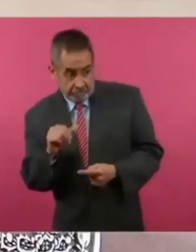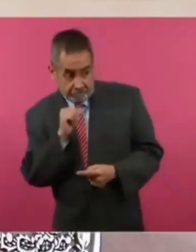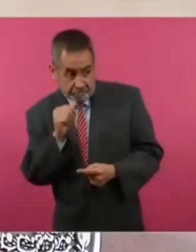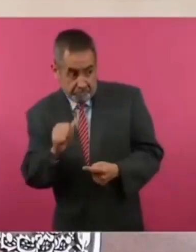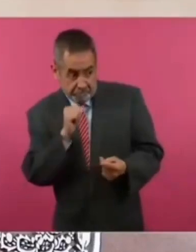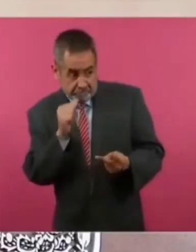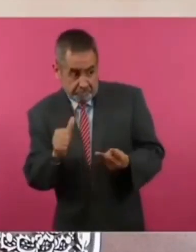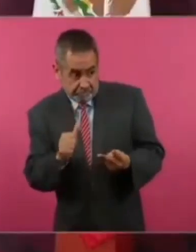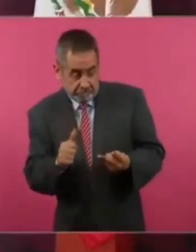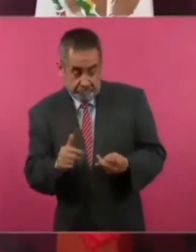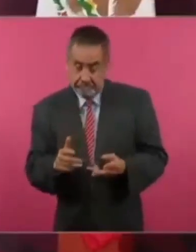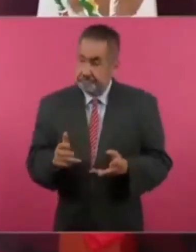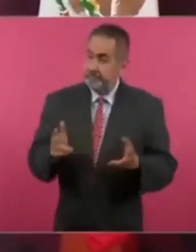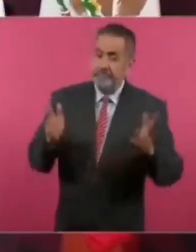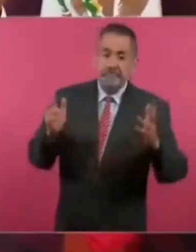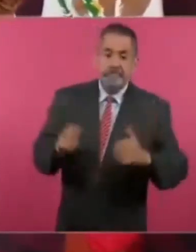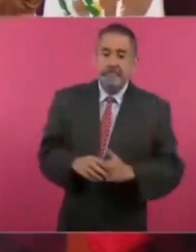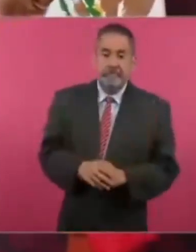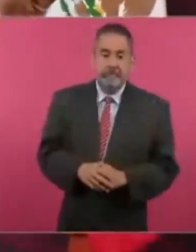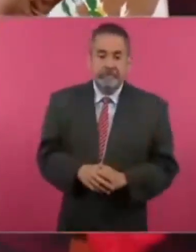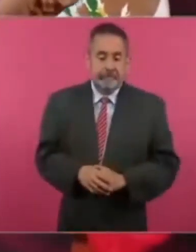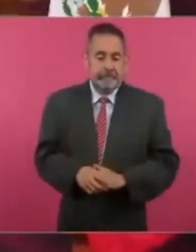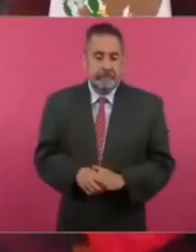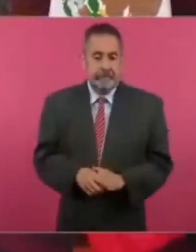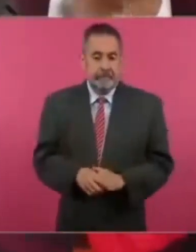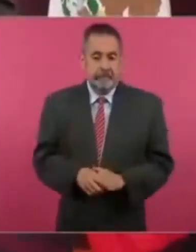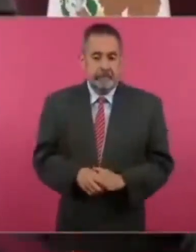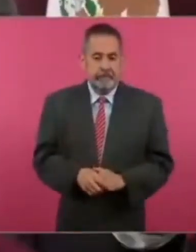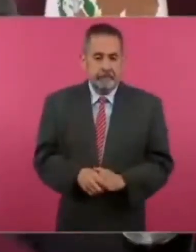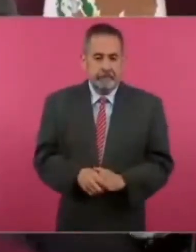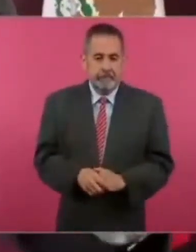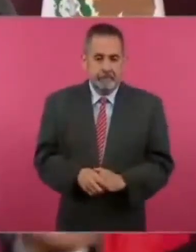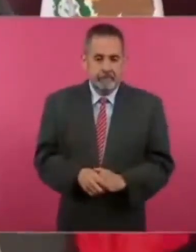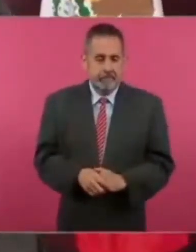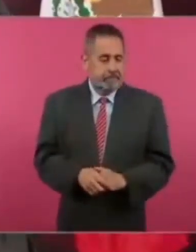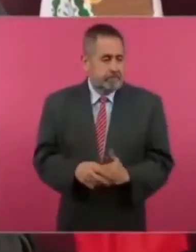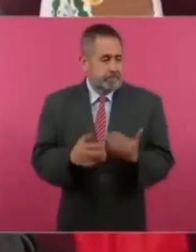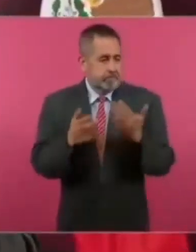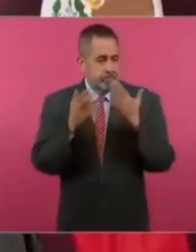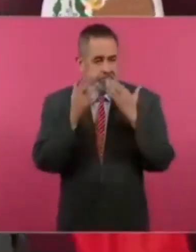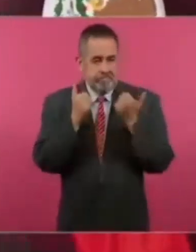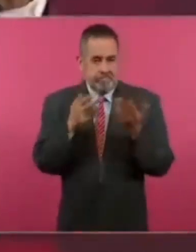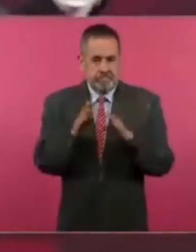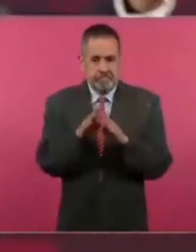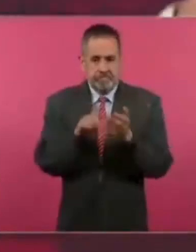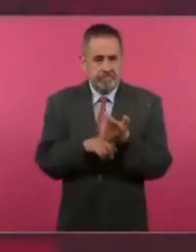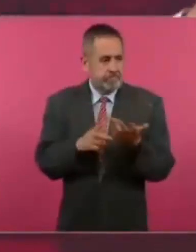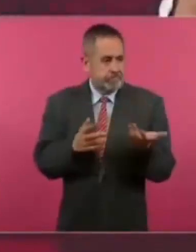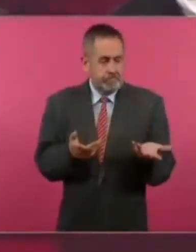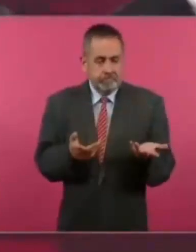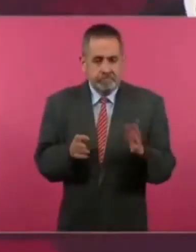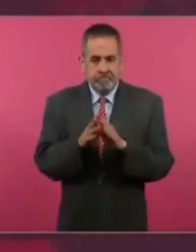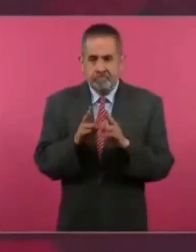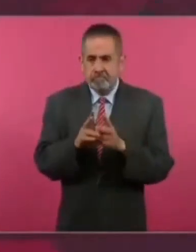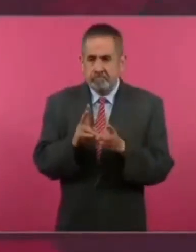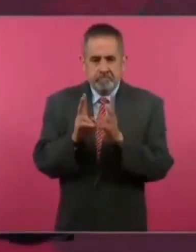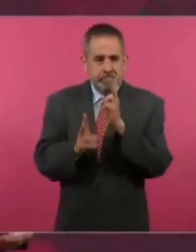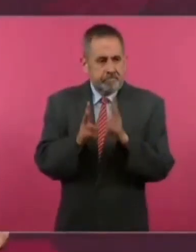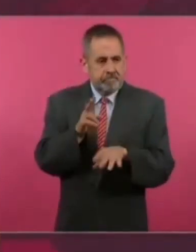Chihuahua, no tendríamos materia. ¿De qué vamos a